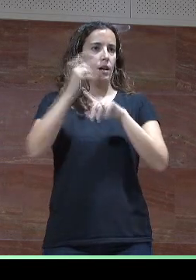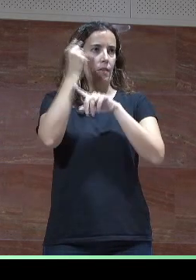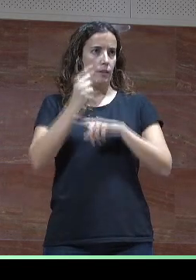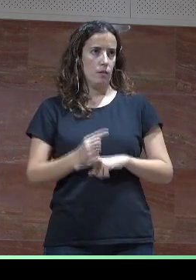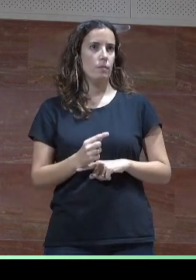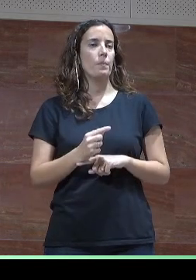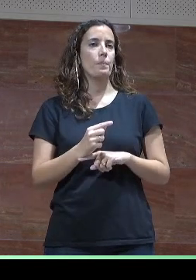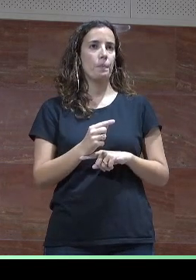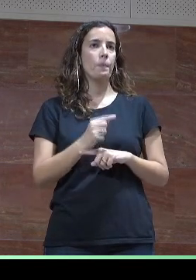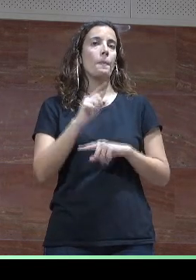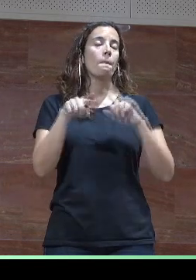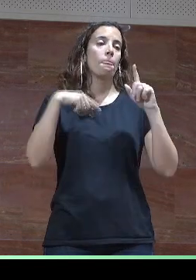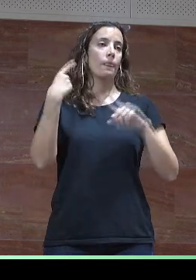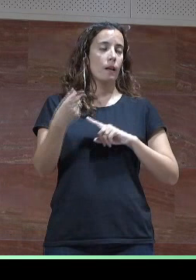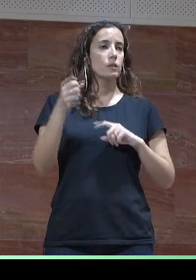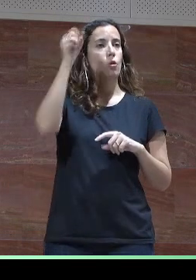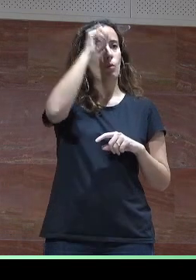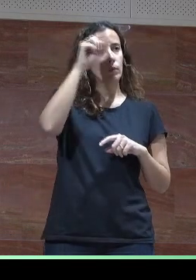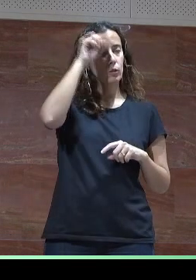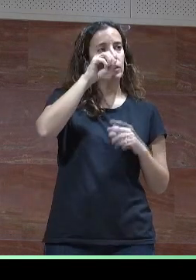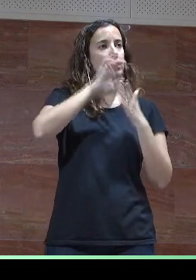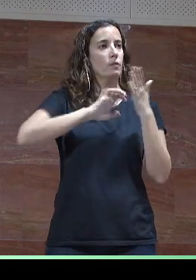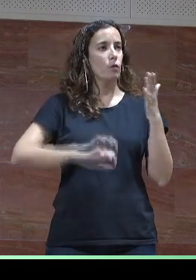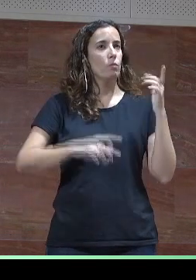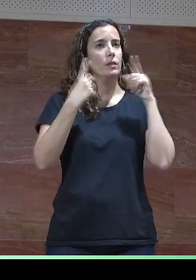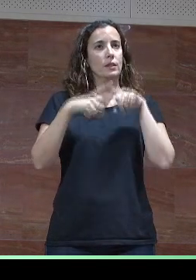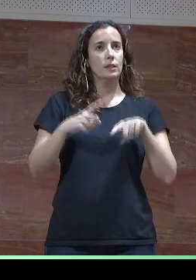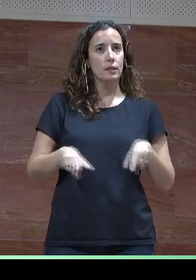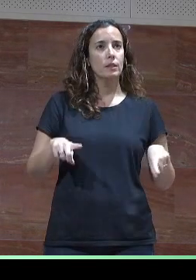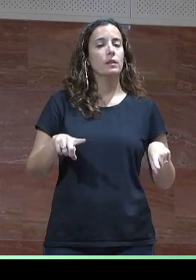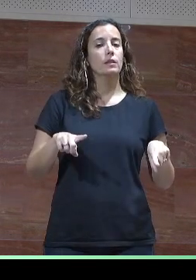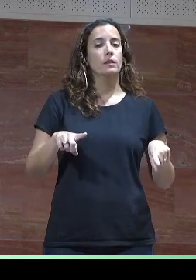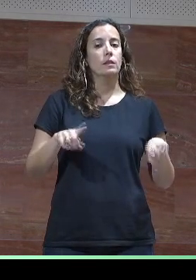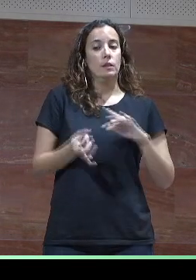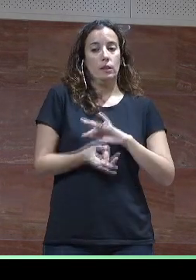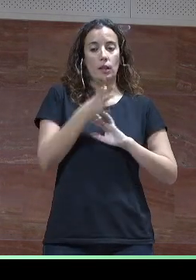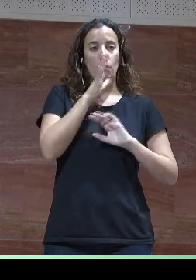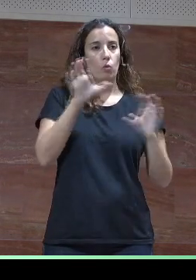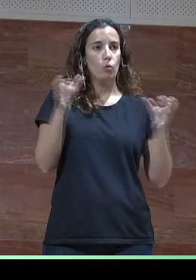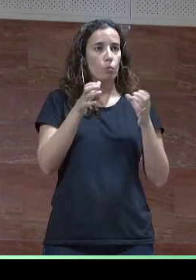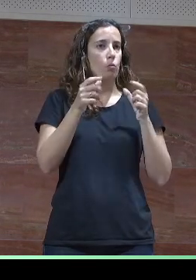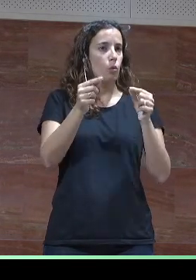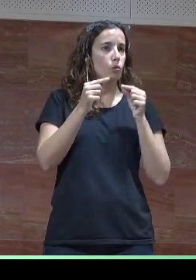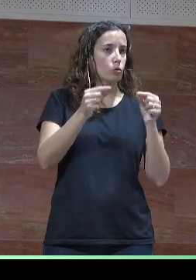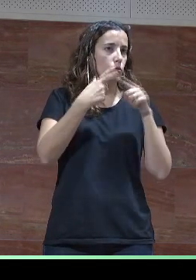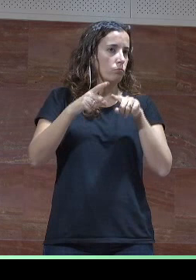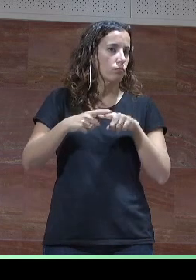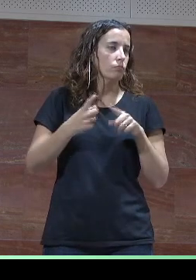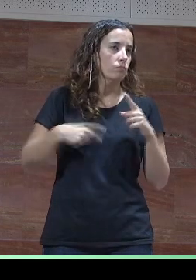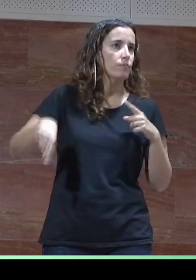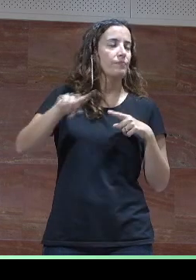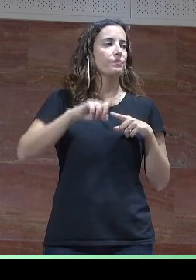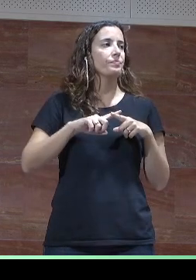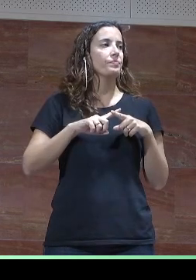después, esas opiniones y esos informes que salgan de estos grupos y de estos coloquios y de